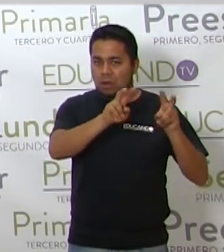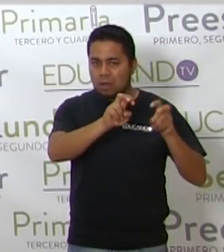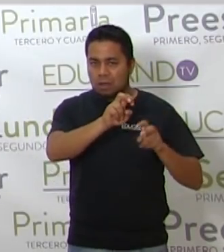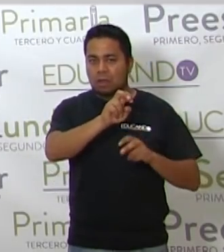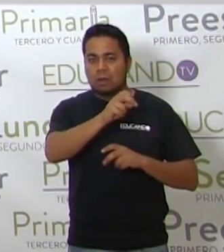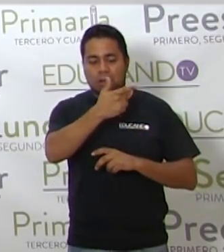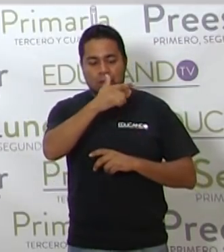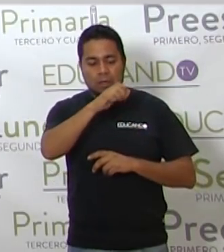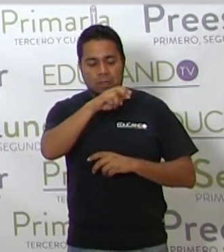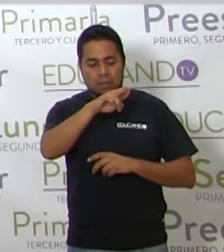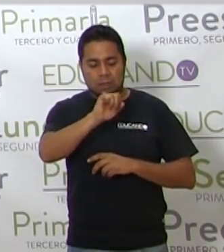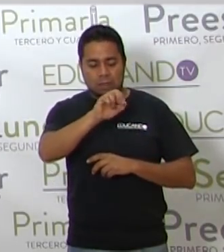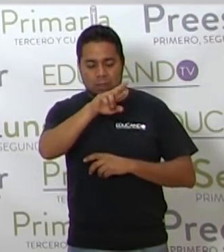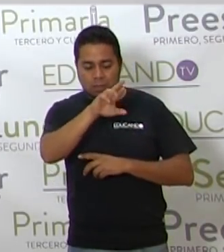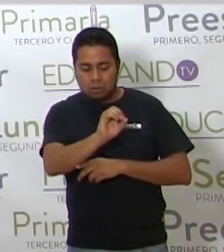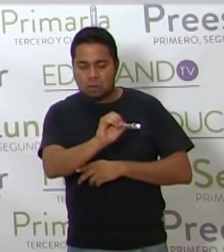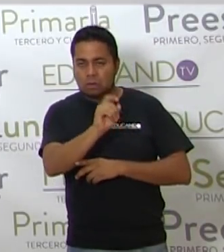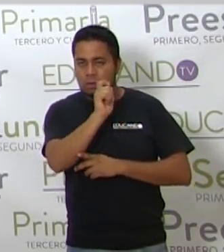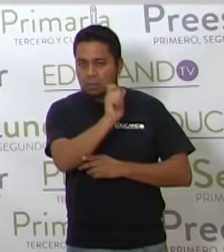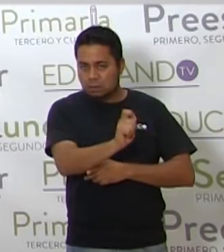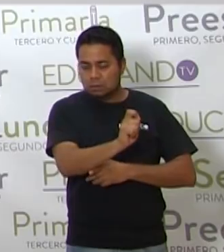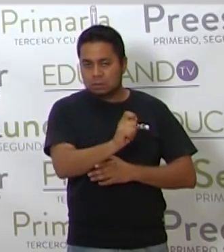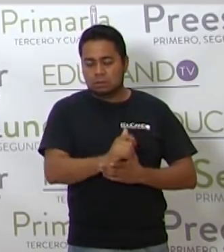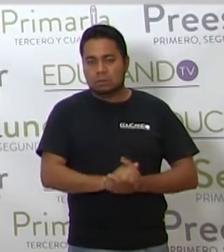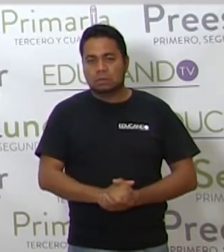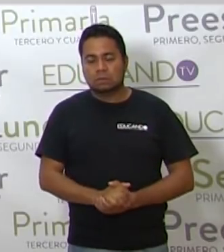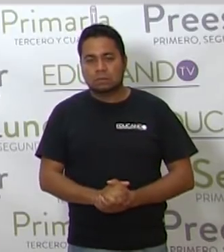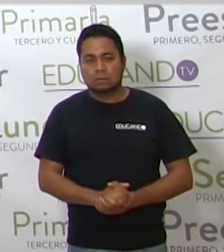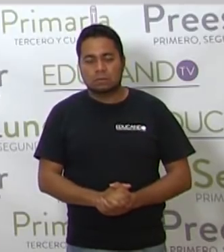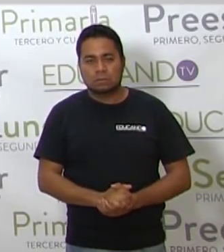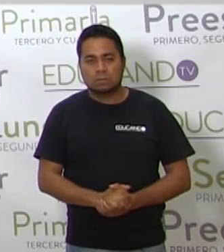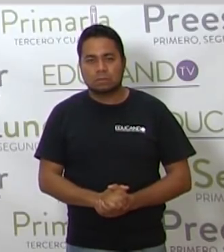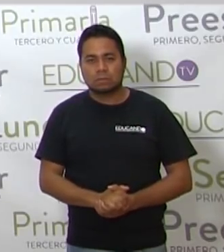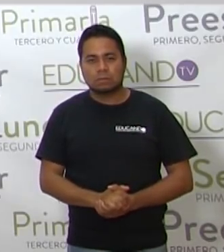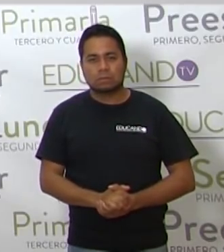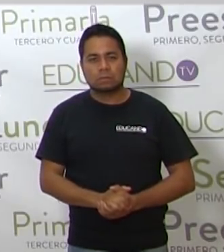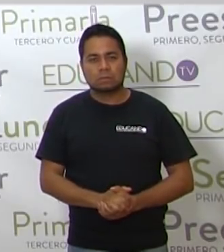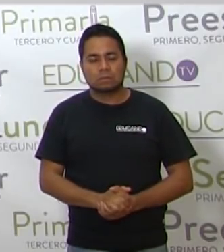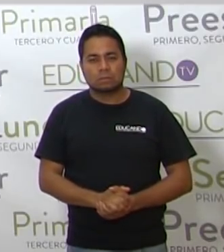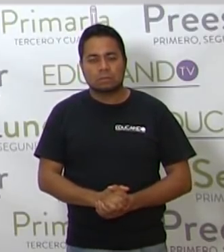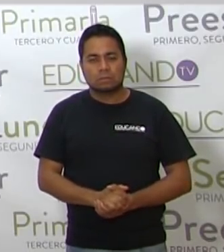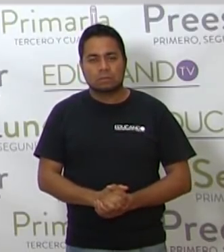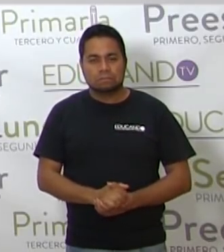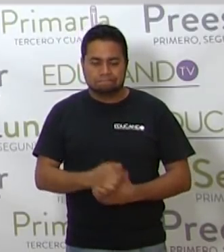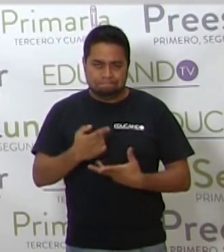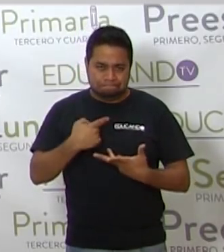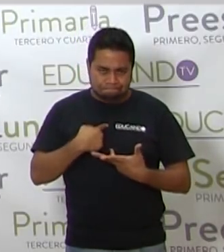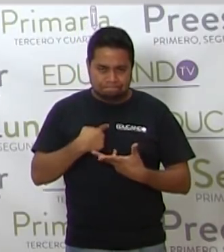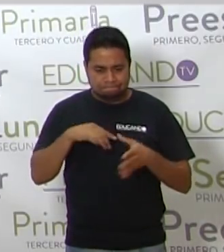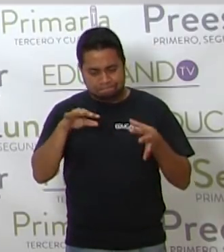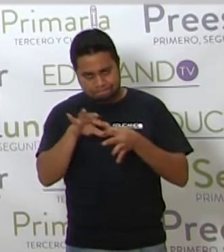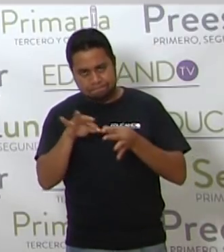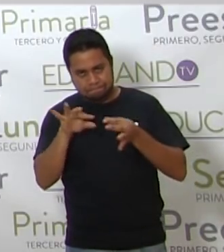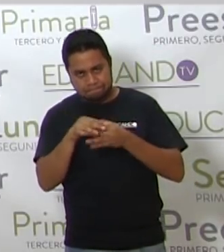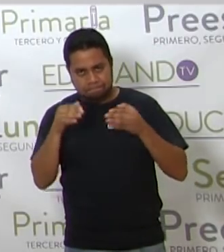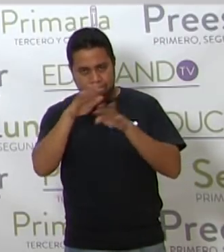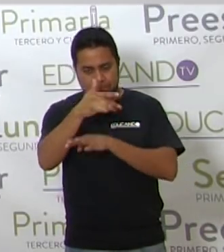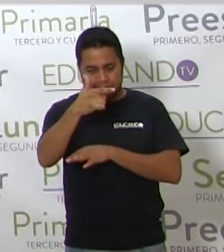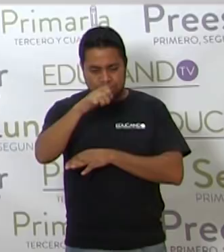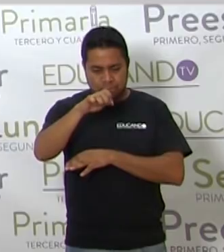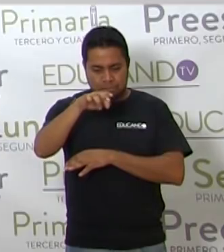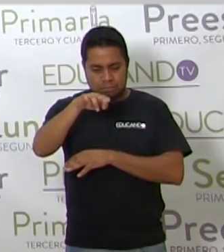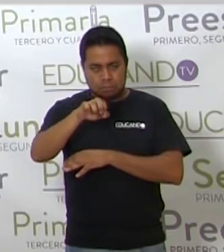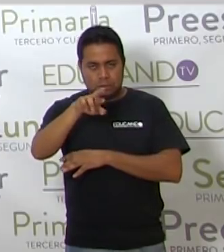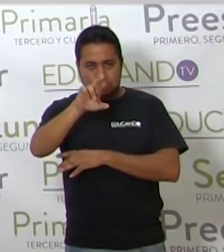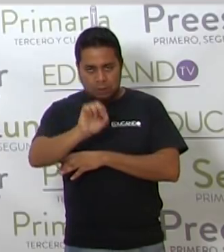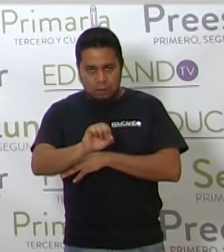Cuando hablamos de lo que es género, nos estamos recordando o estamos recordando los